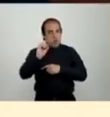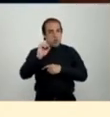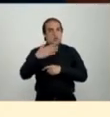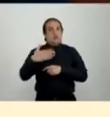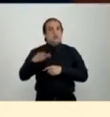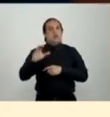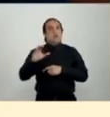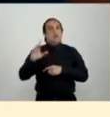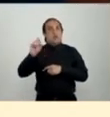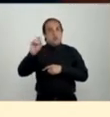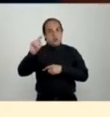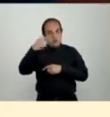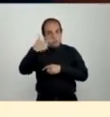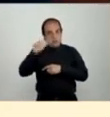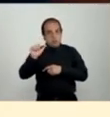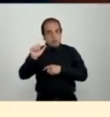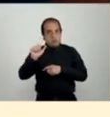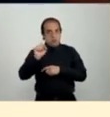que además